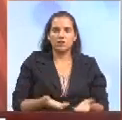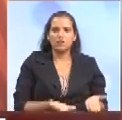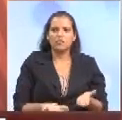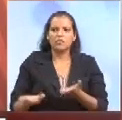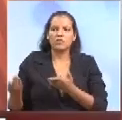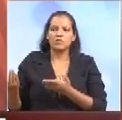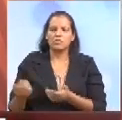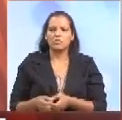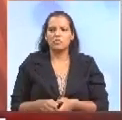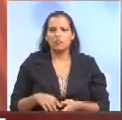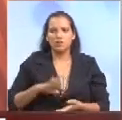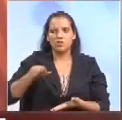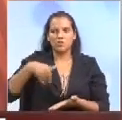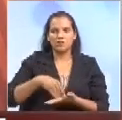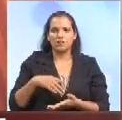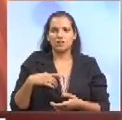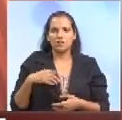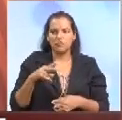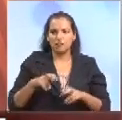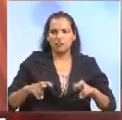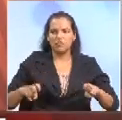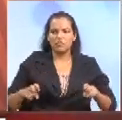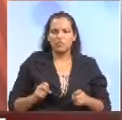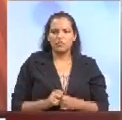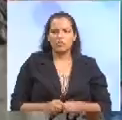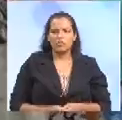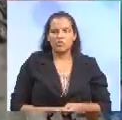trasladar el cuerpo al centro forense.